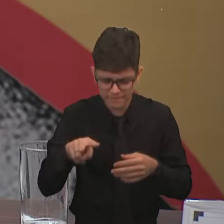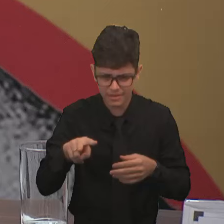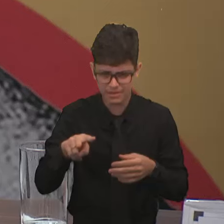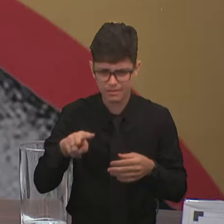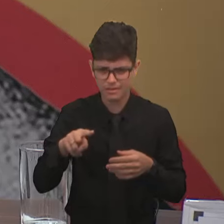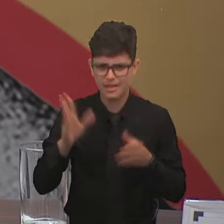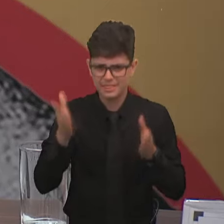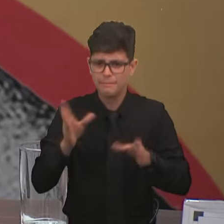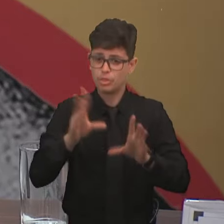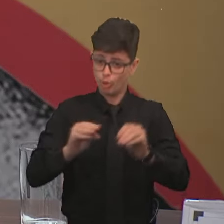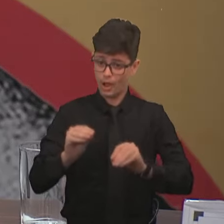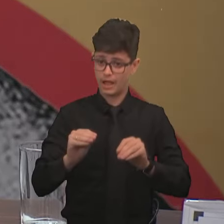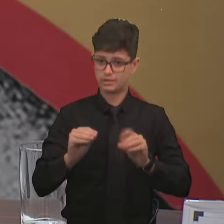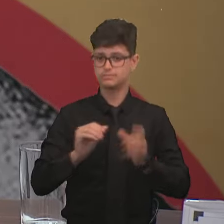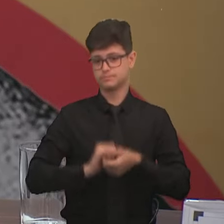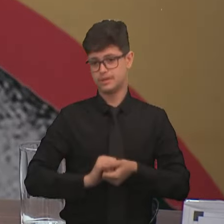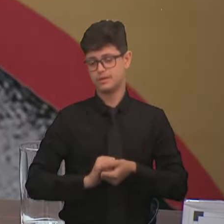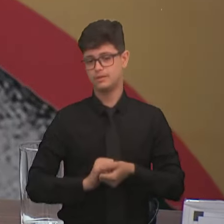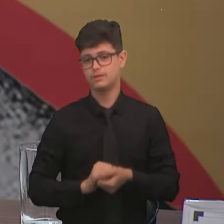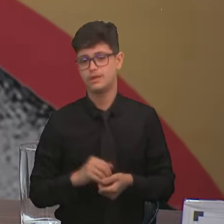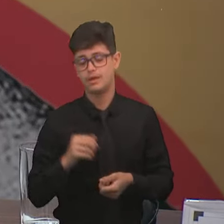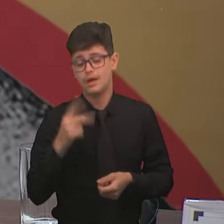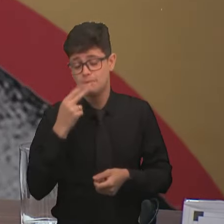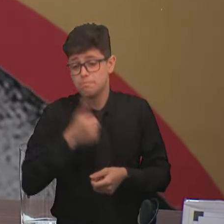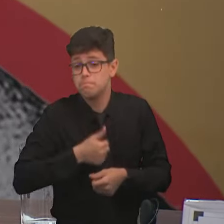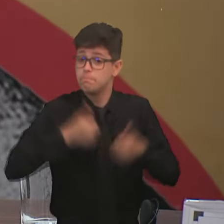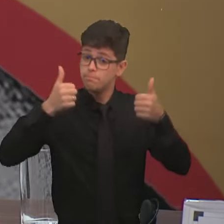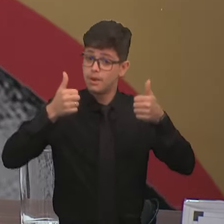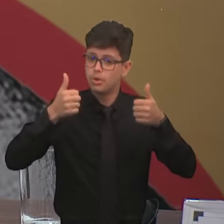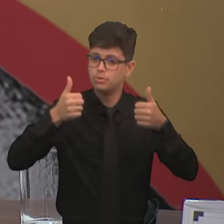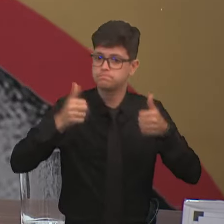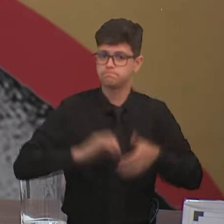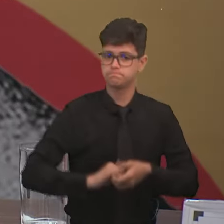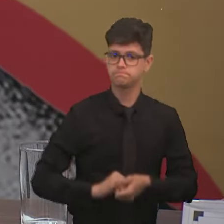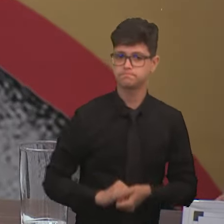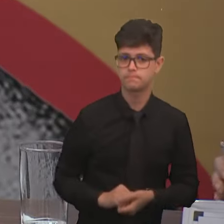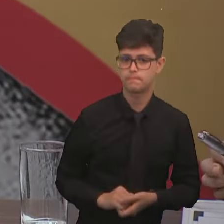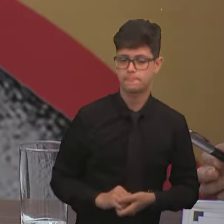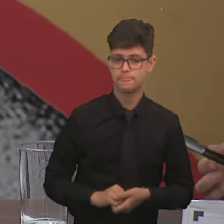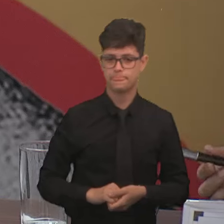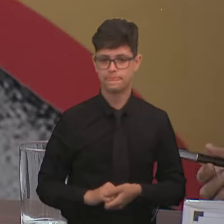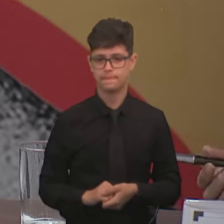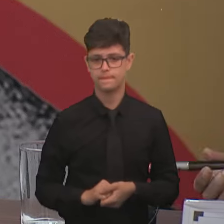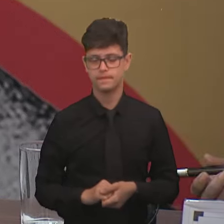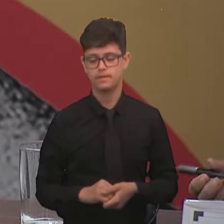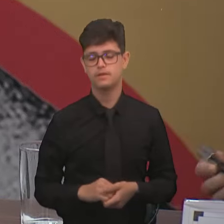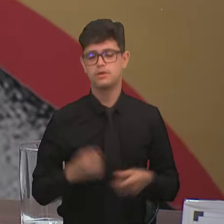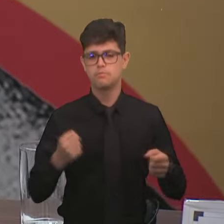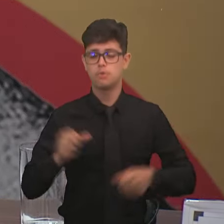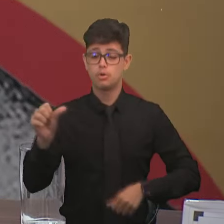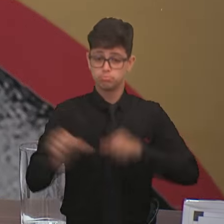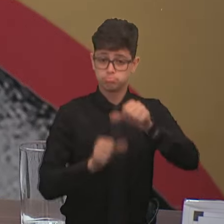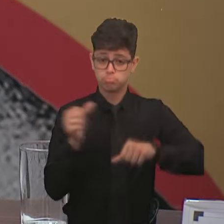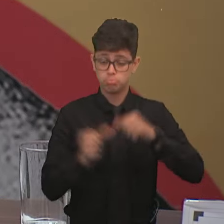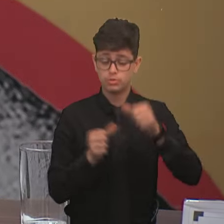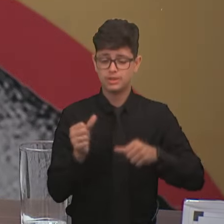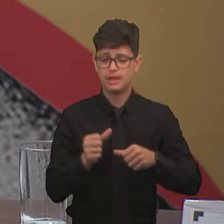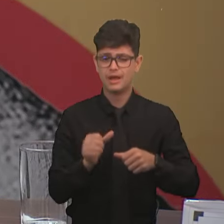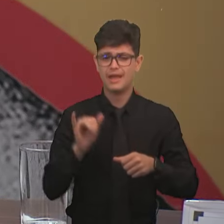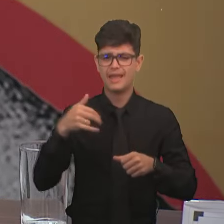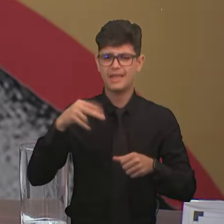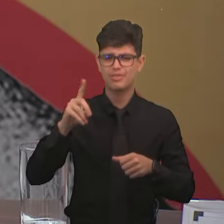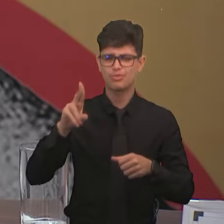personas a alcanzar nuevos estándares de creatividad y productividad, reforzando el desarrollo industrial o